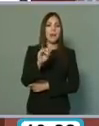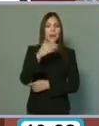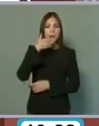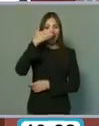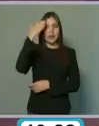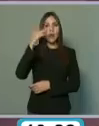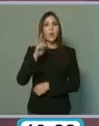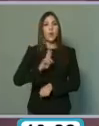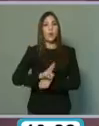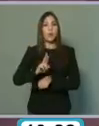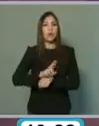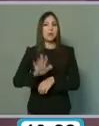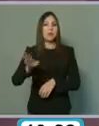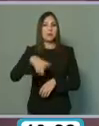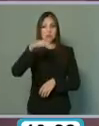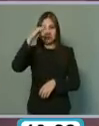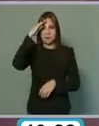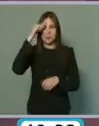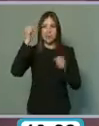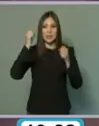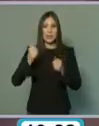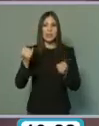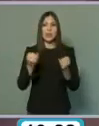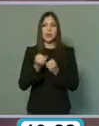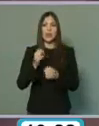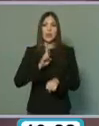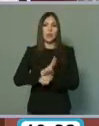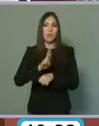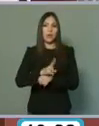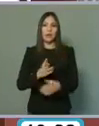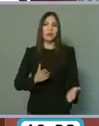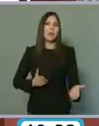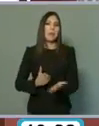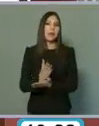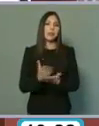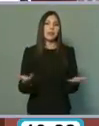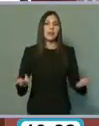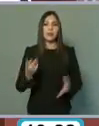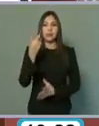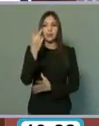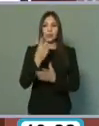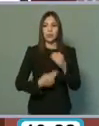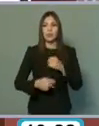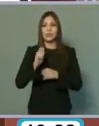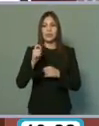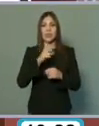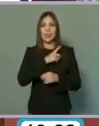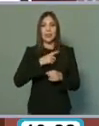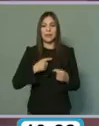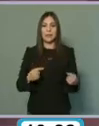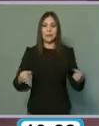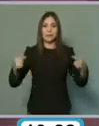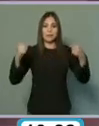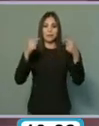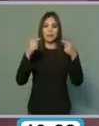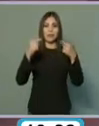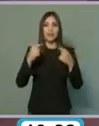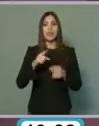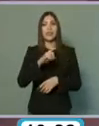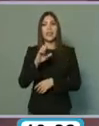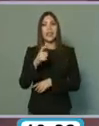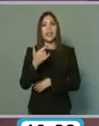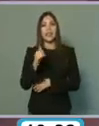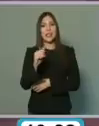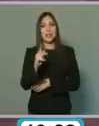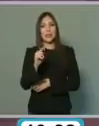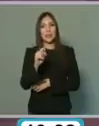y todo mundo apuesta que Uruguay también va a ser el que pase. Son los dos que van a ser punteros. Al final del día, Egipto tiene a